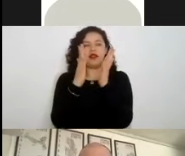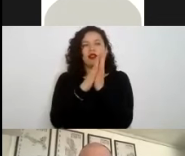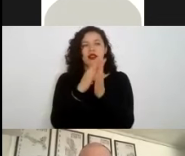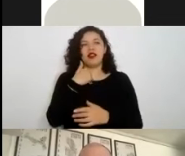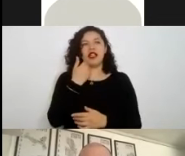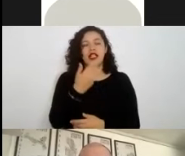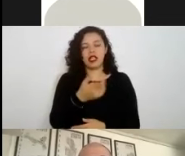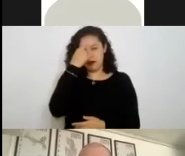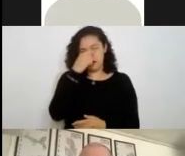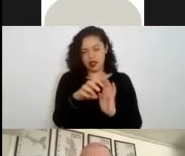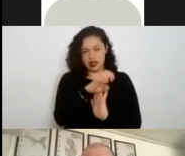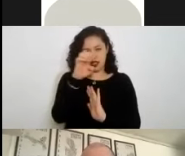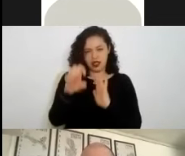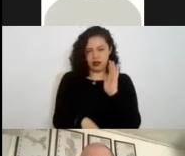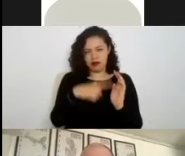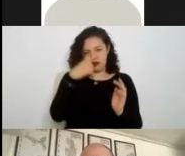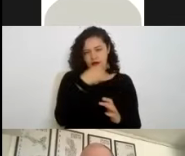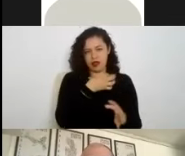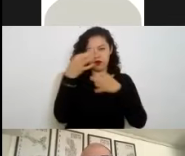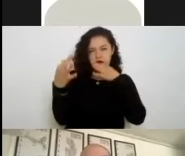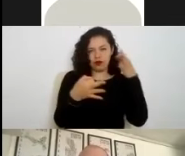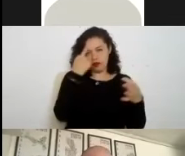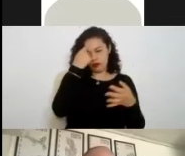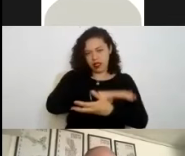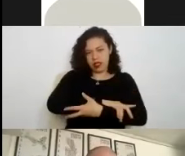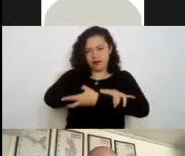ejemplo del marketing con causa.